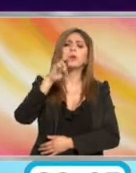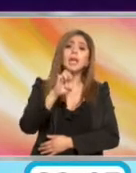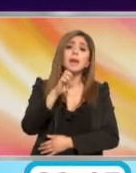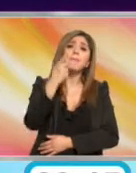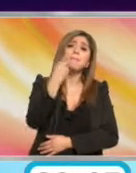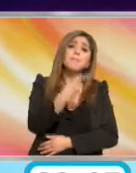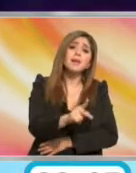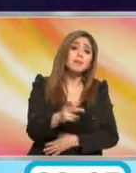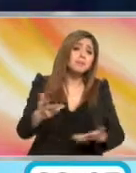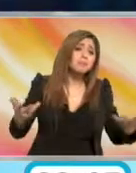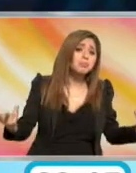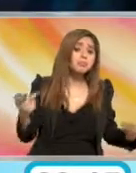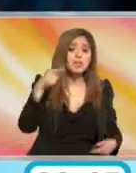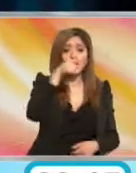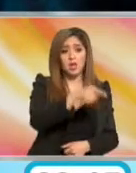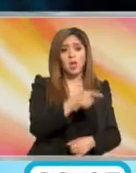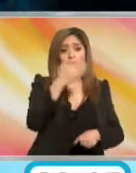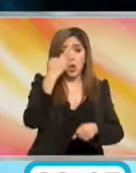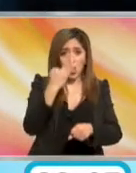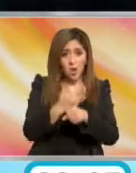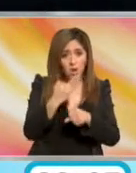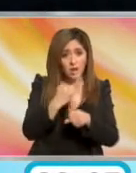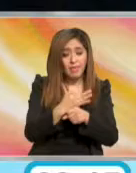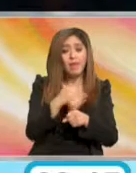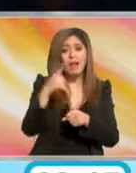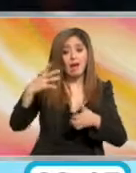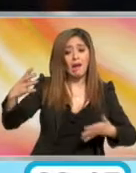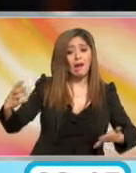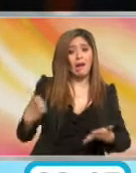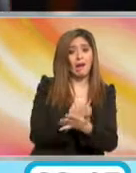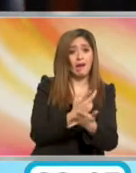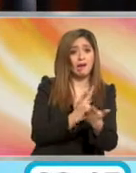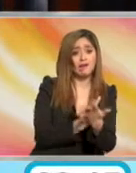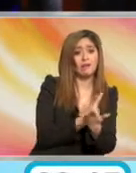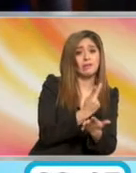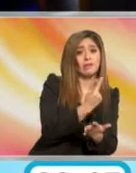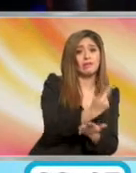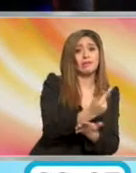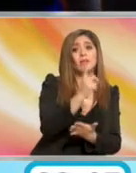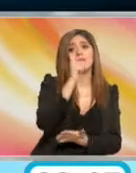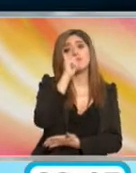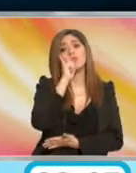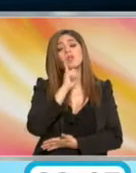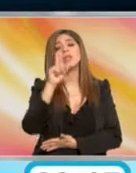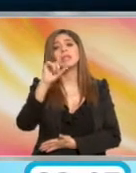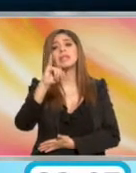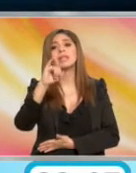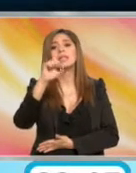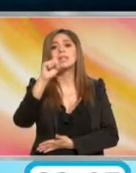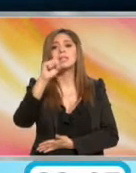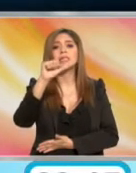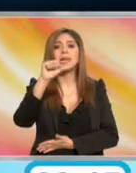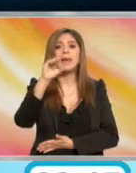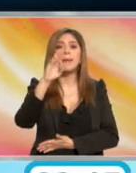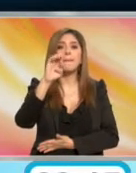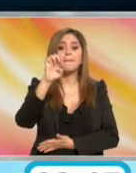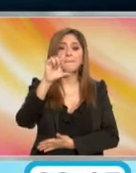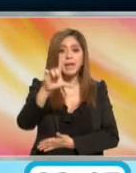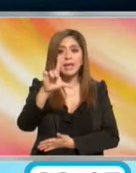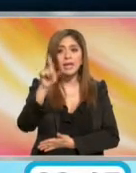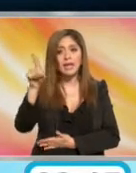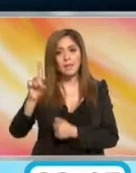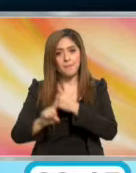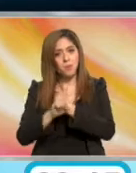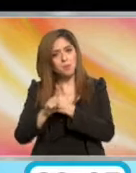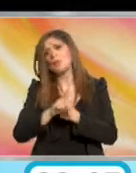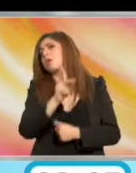a tener Emma Stone siempre es que le ganó el Oscar a Isabel Huppert. Esa va a ser la única pequeña mancha que va a tener en su Oscar. Todo lo demás se